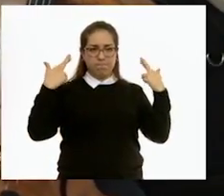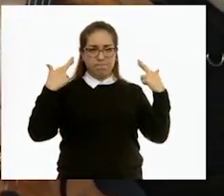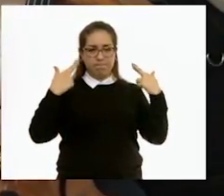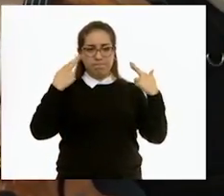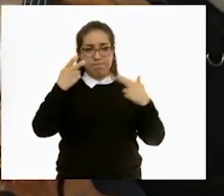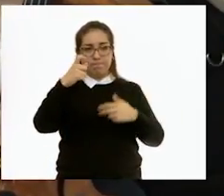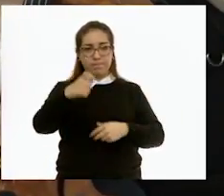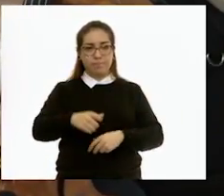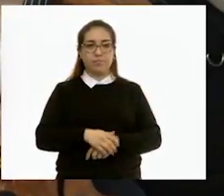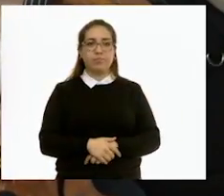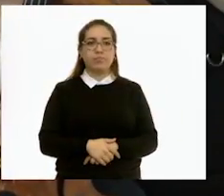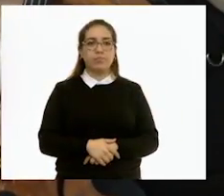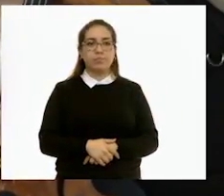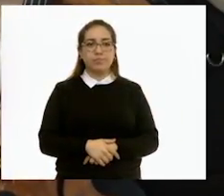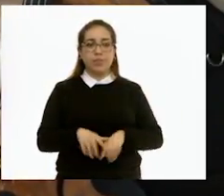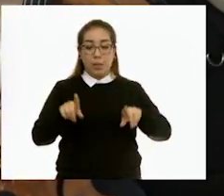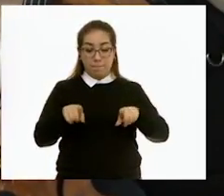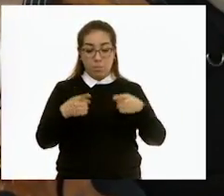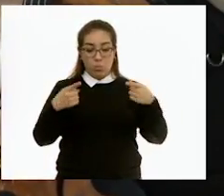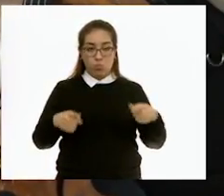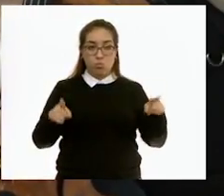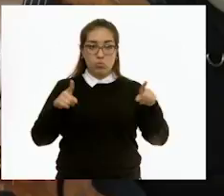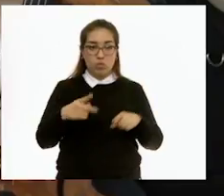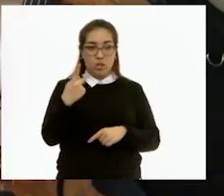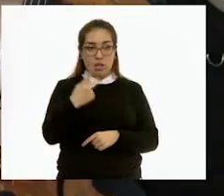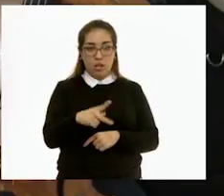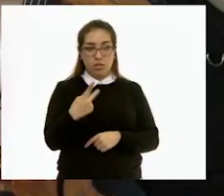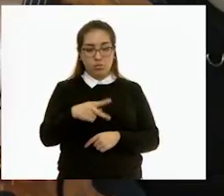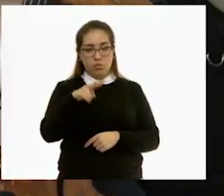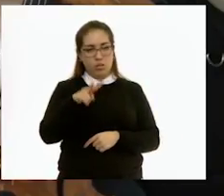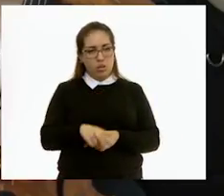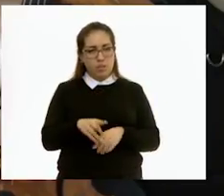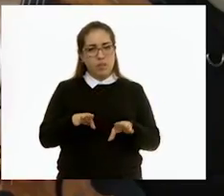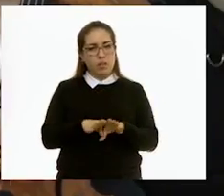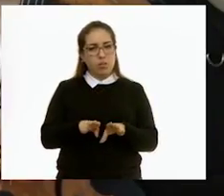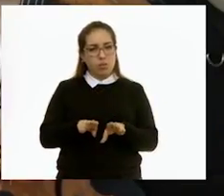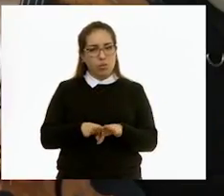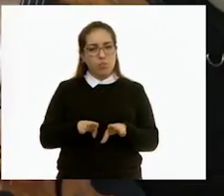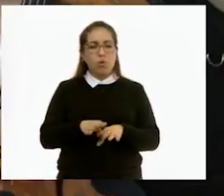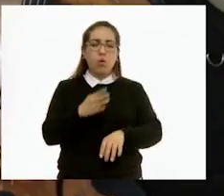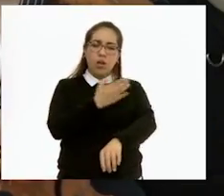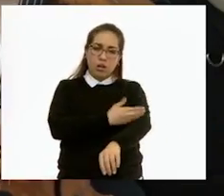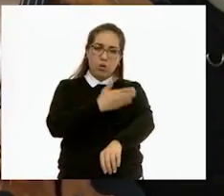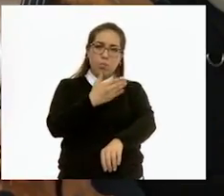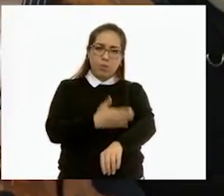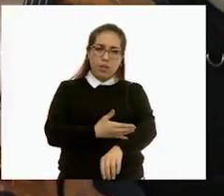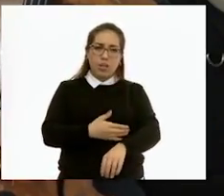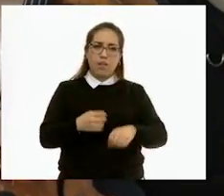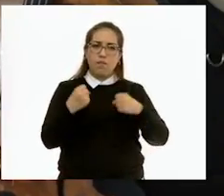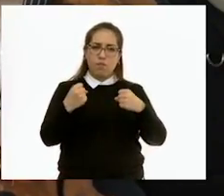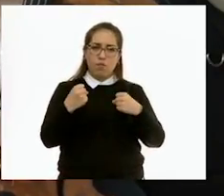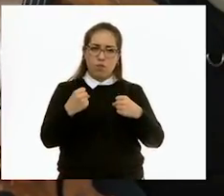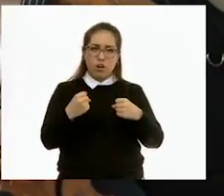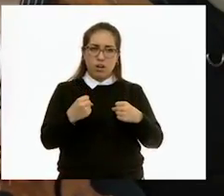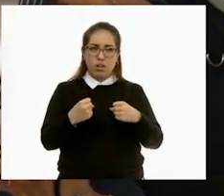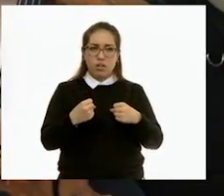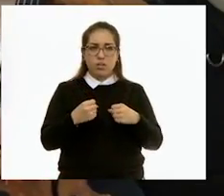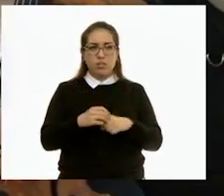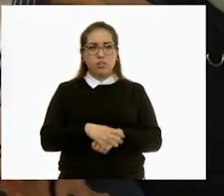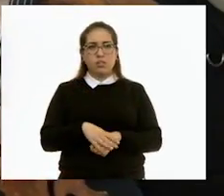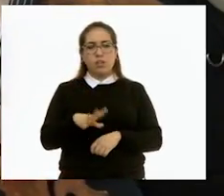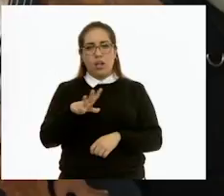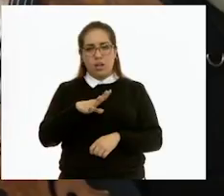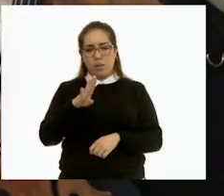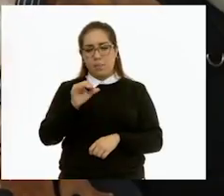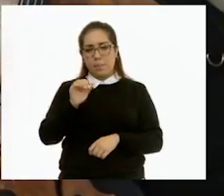permite que el instrumento sea principalmente un instrumento de acompañamiento, y no es hasta